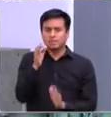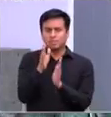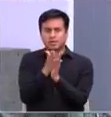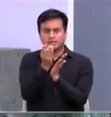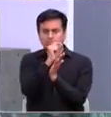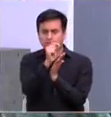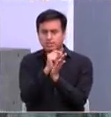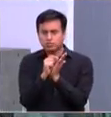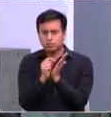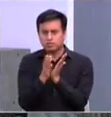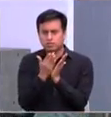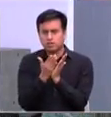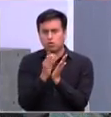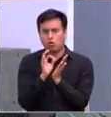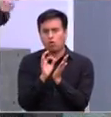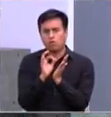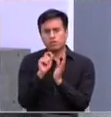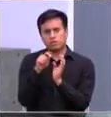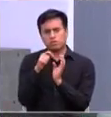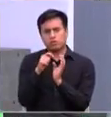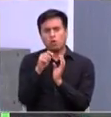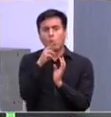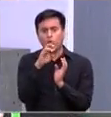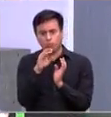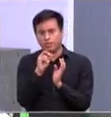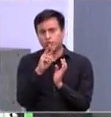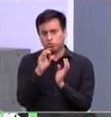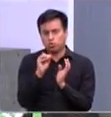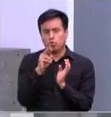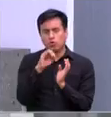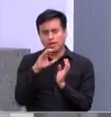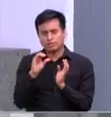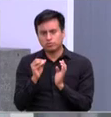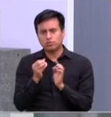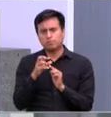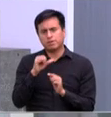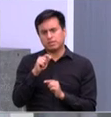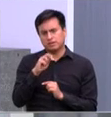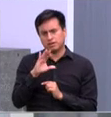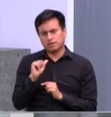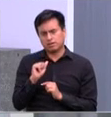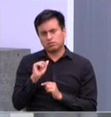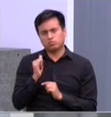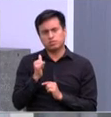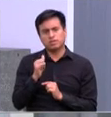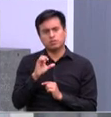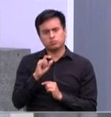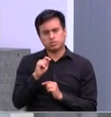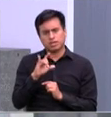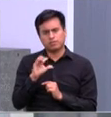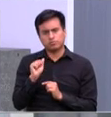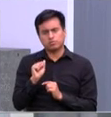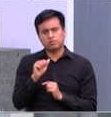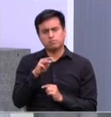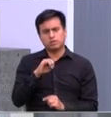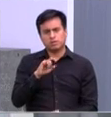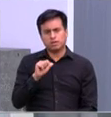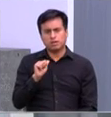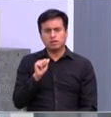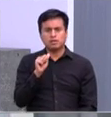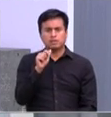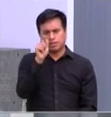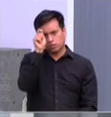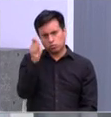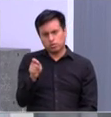literatura. Ovidio, Horacio, Petrarca, José Eustacio Rivera, Mallea,